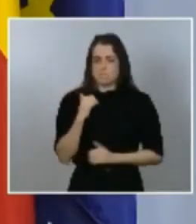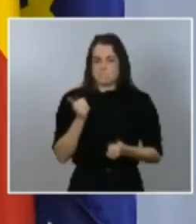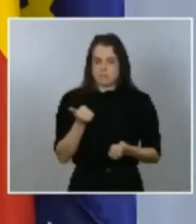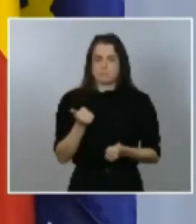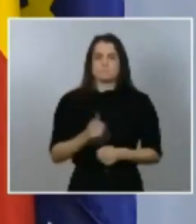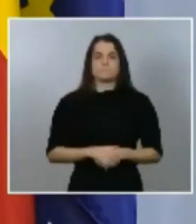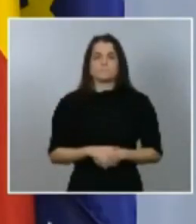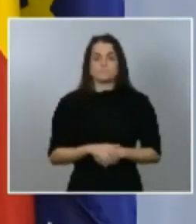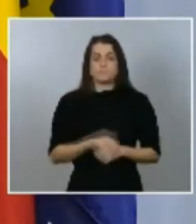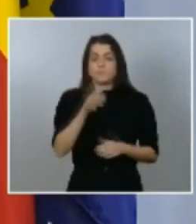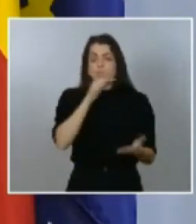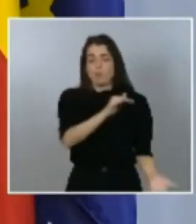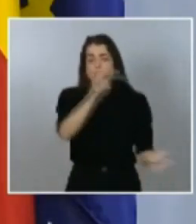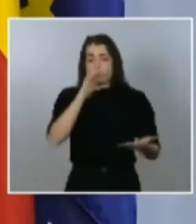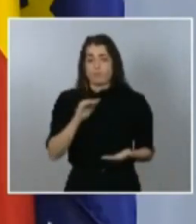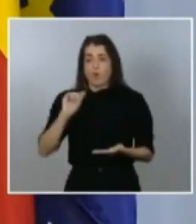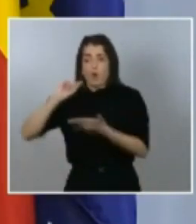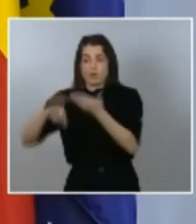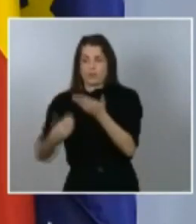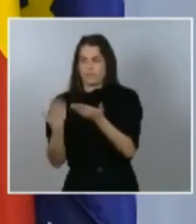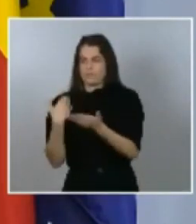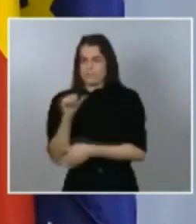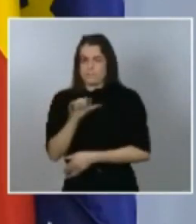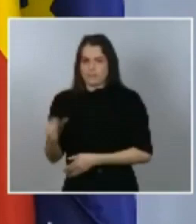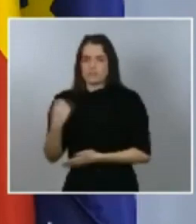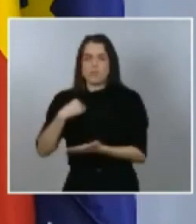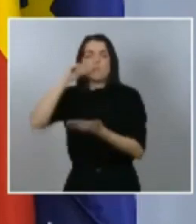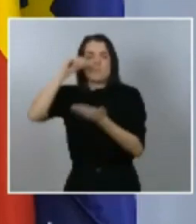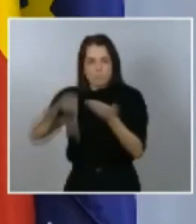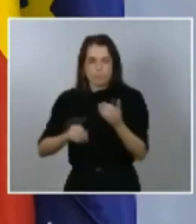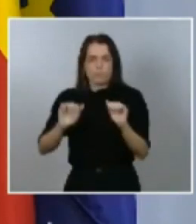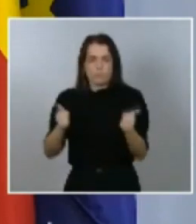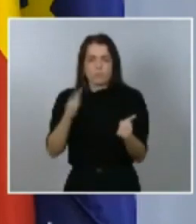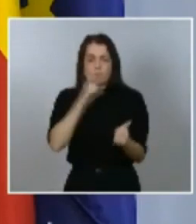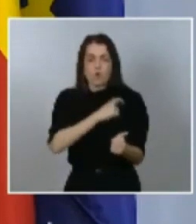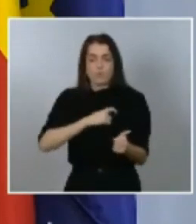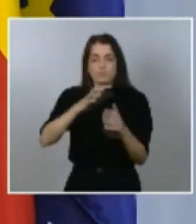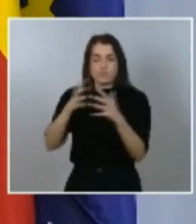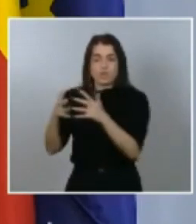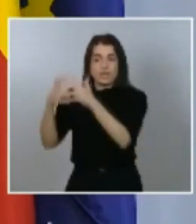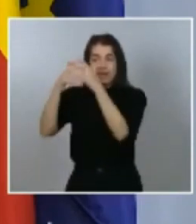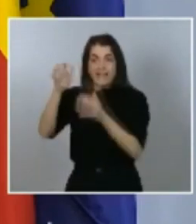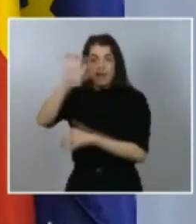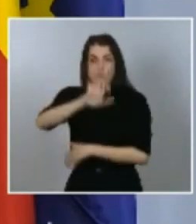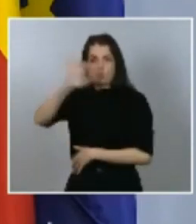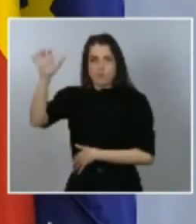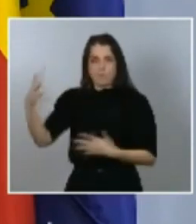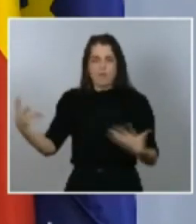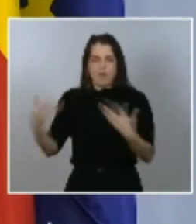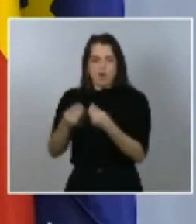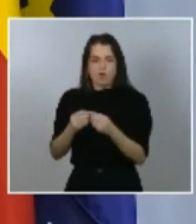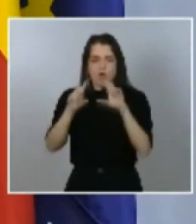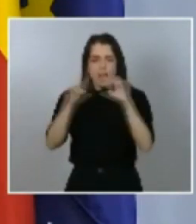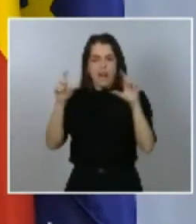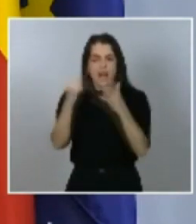Es fruto del contrato que se firmó la pasada semana entre la Comisión Europea y estos laboratorios, contratos por valor de